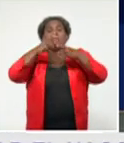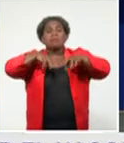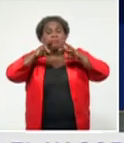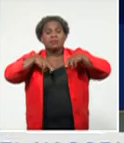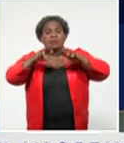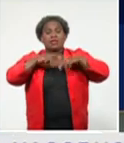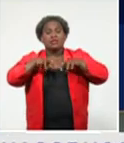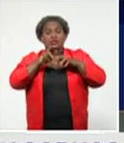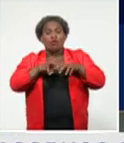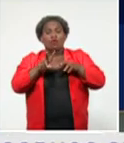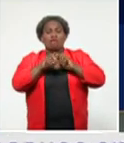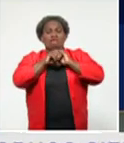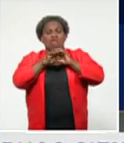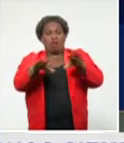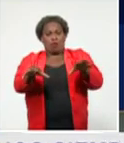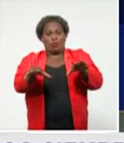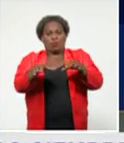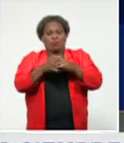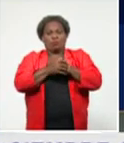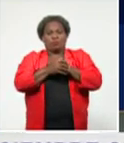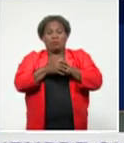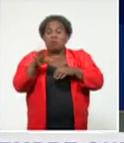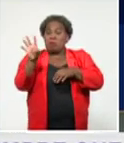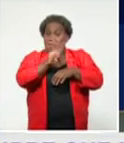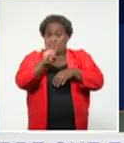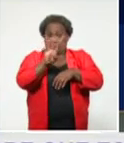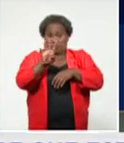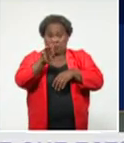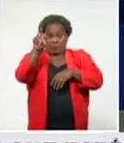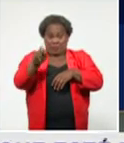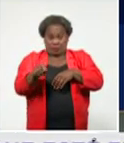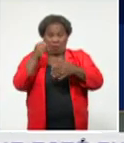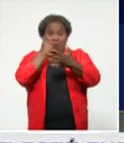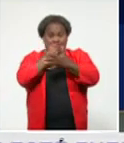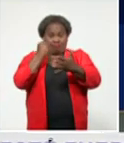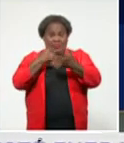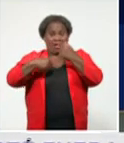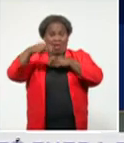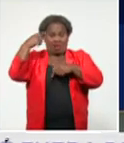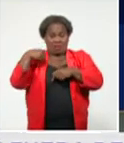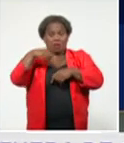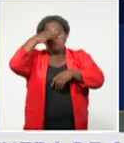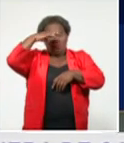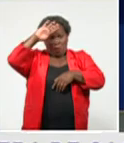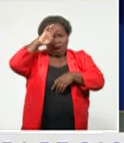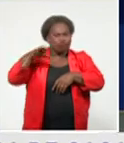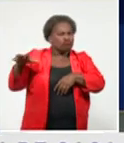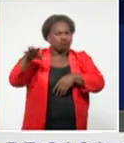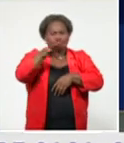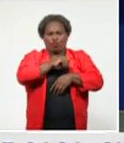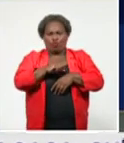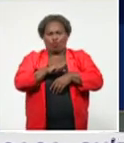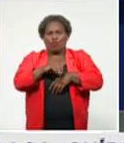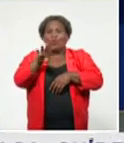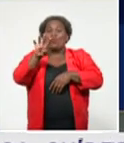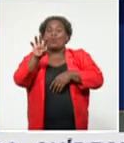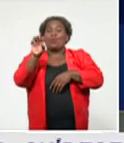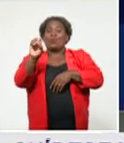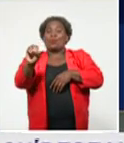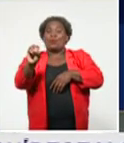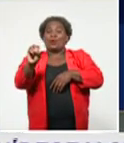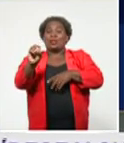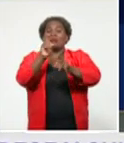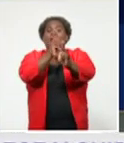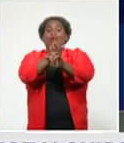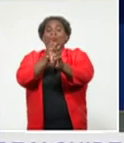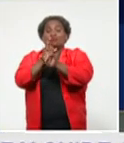realizan. Los 44 casos que se diagnosticaron ayer son cubanos, 40 son contactos de